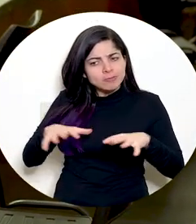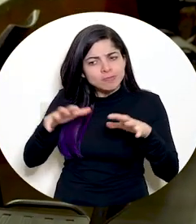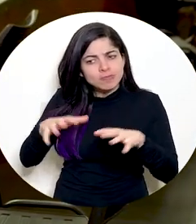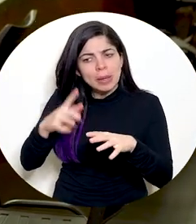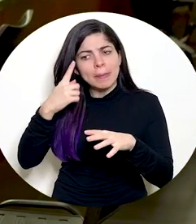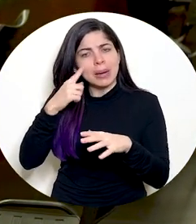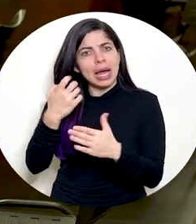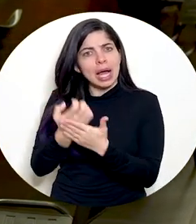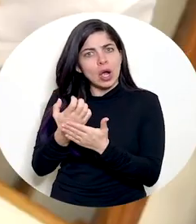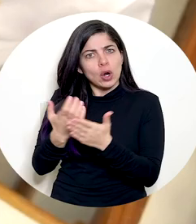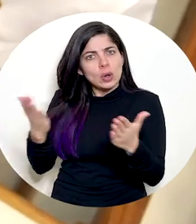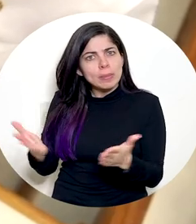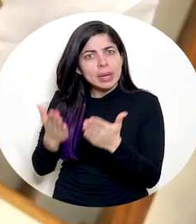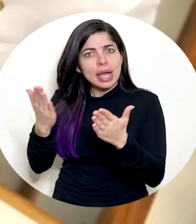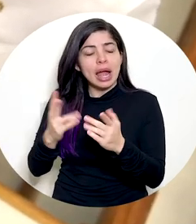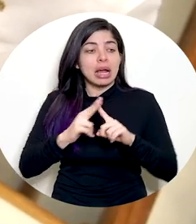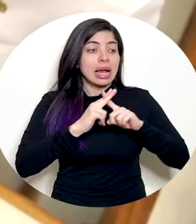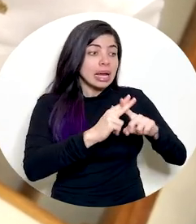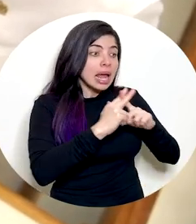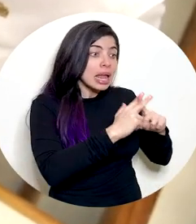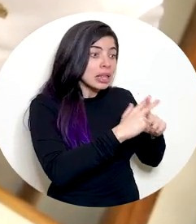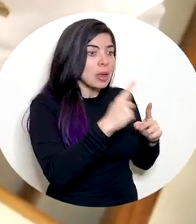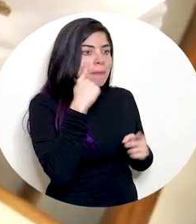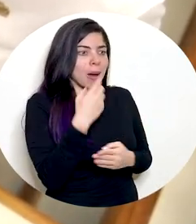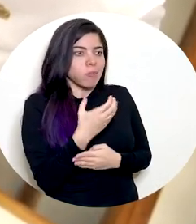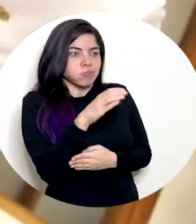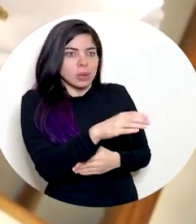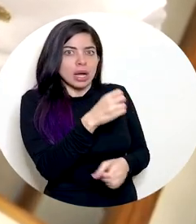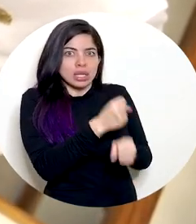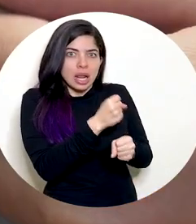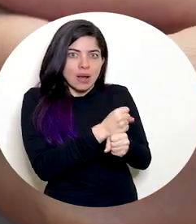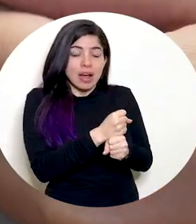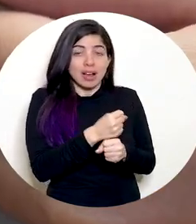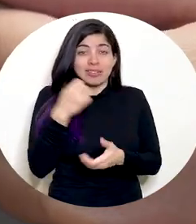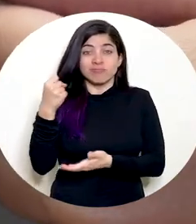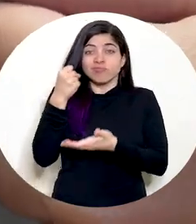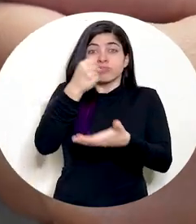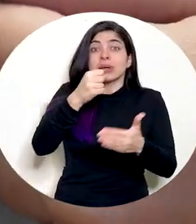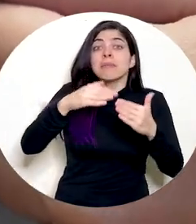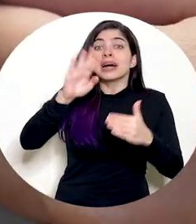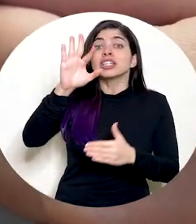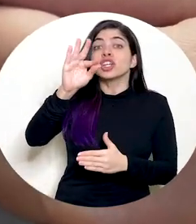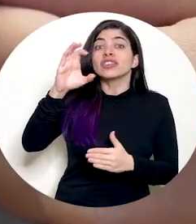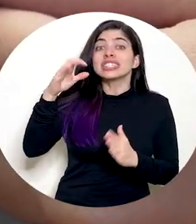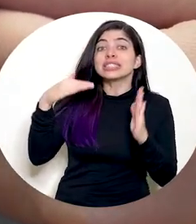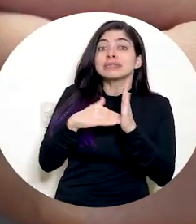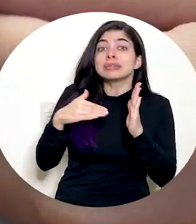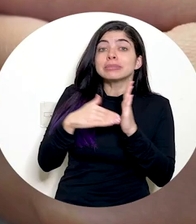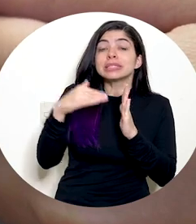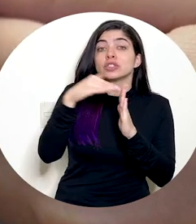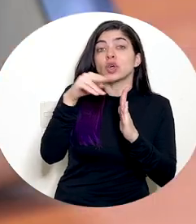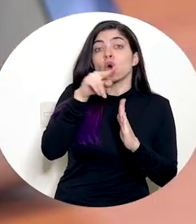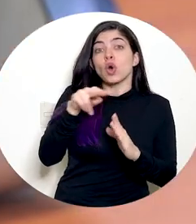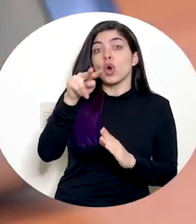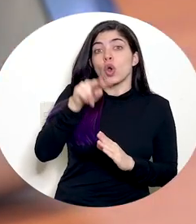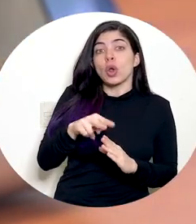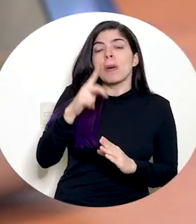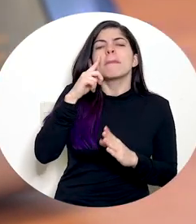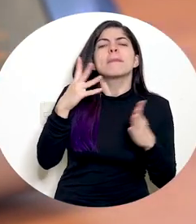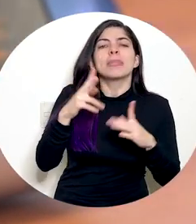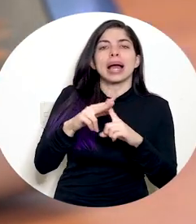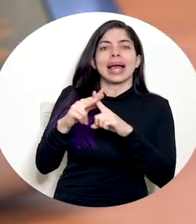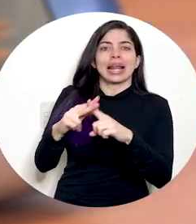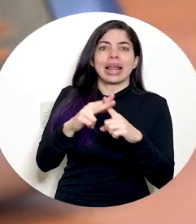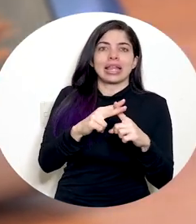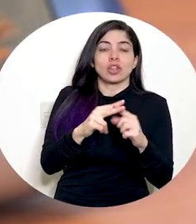para la recuperación económica, créditos y recursos para capital de trabajo. Se destinarán más de 900 mil millones de colones